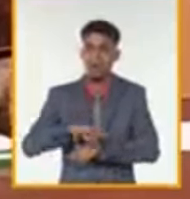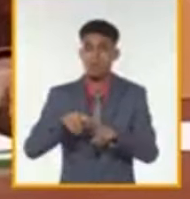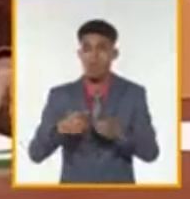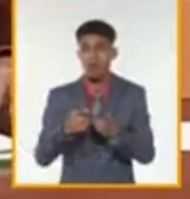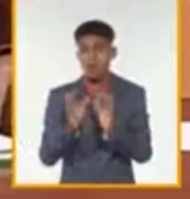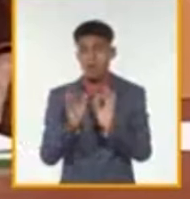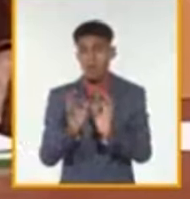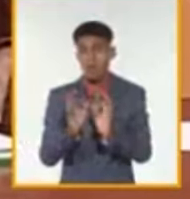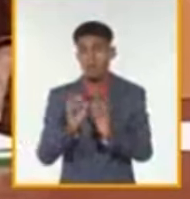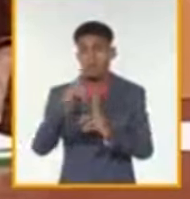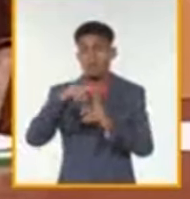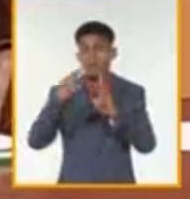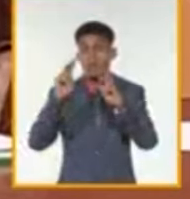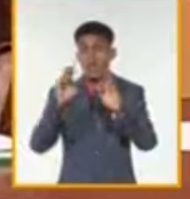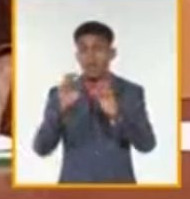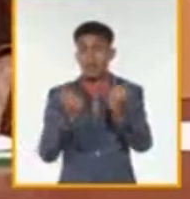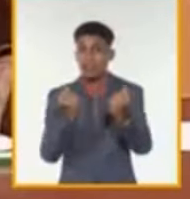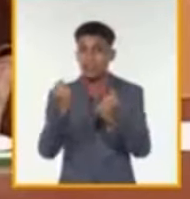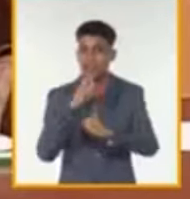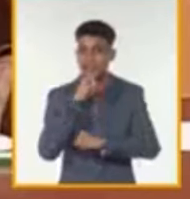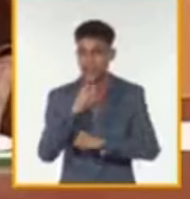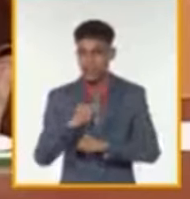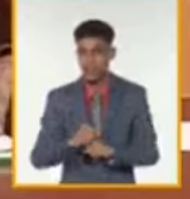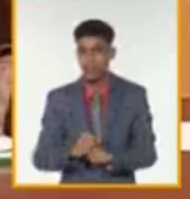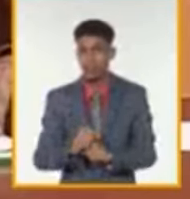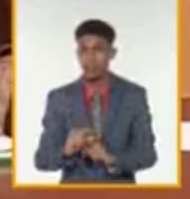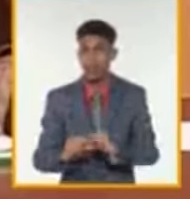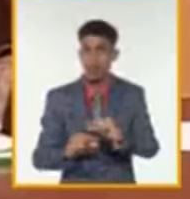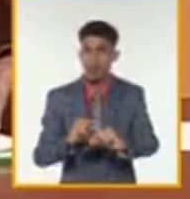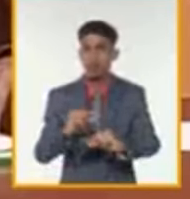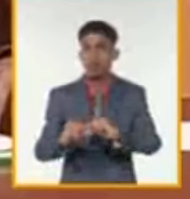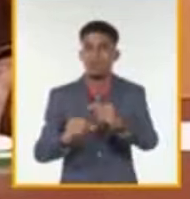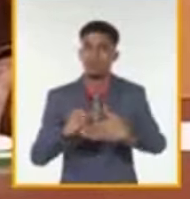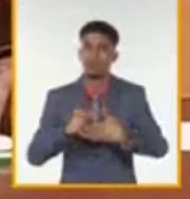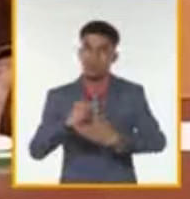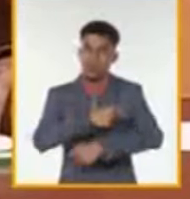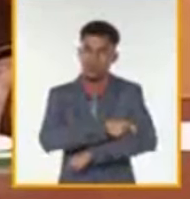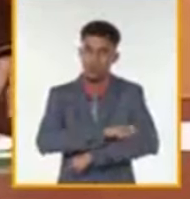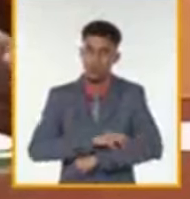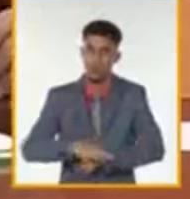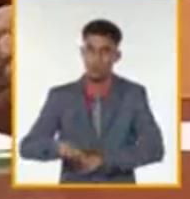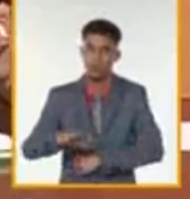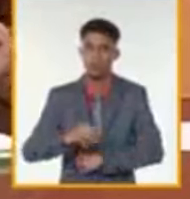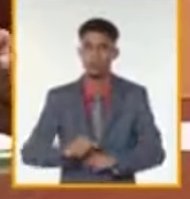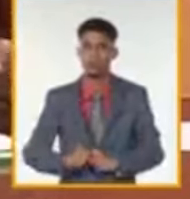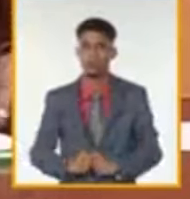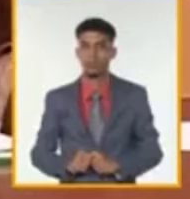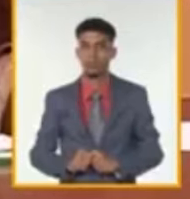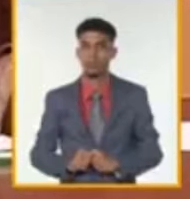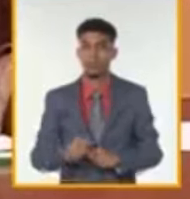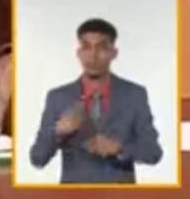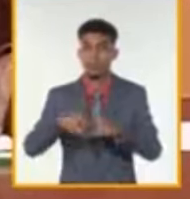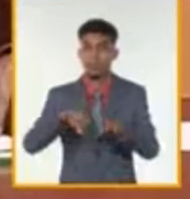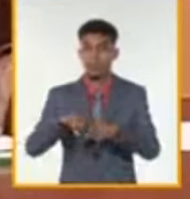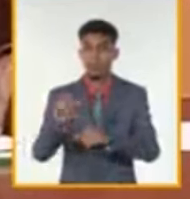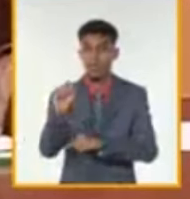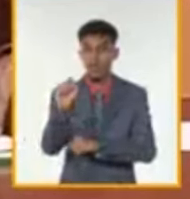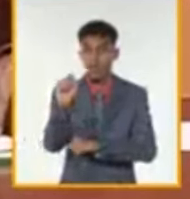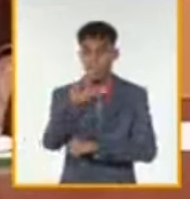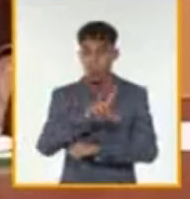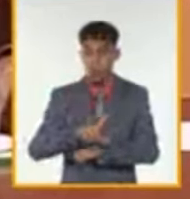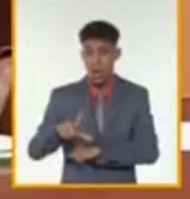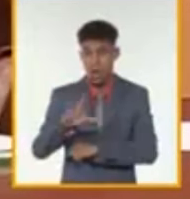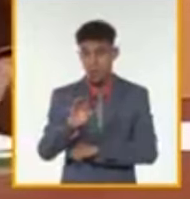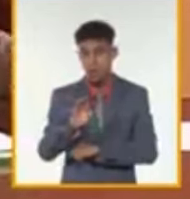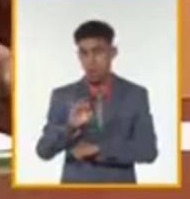cuestiones que que nosotros tenemos como dificultad en en la ciudad y Y en este caso bueno en el sector social se ha estado trabajando en